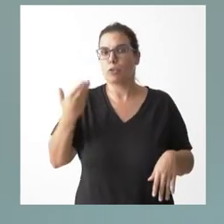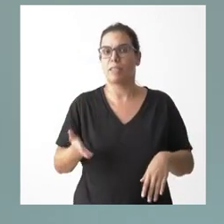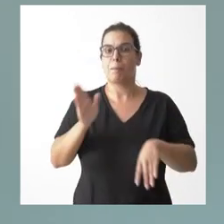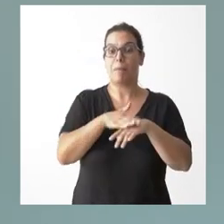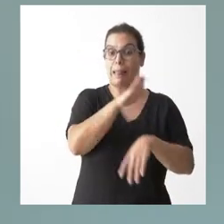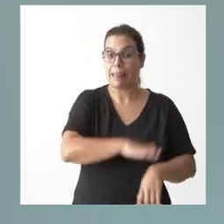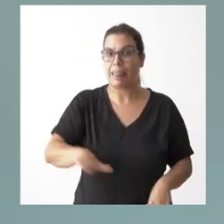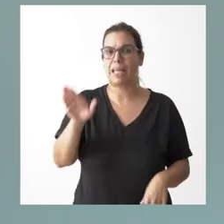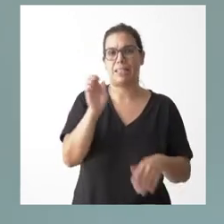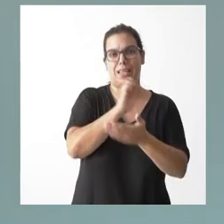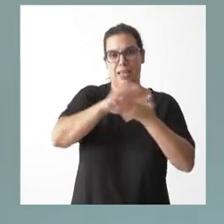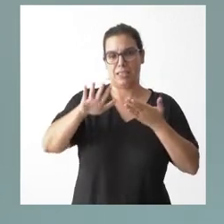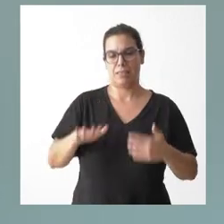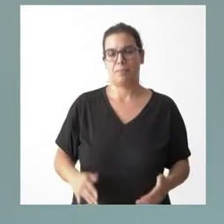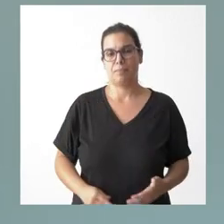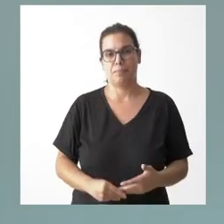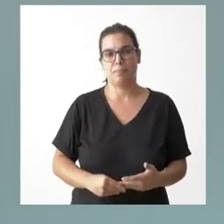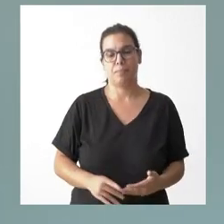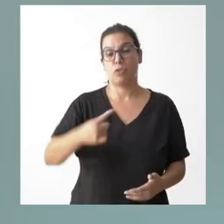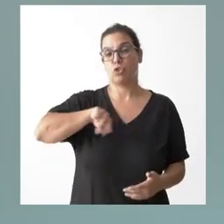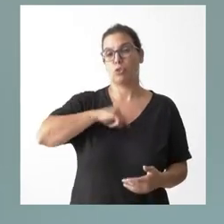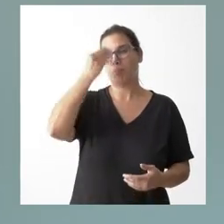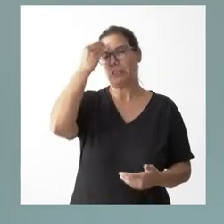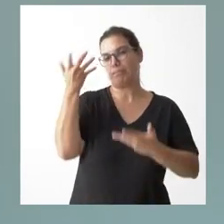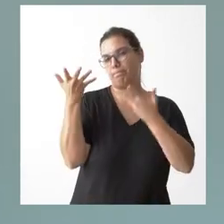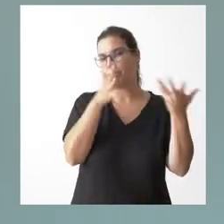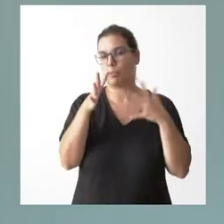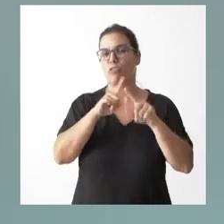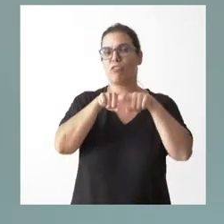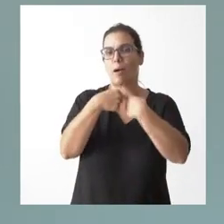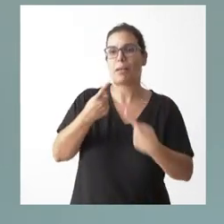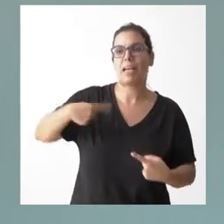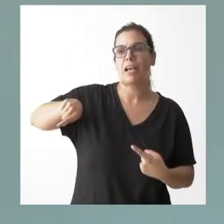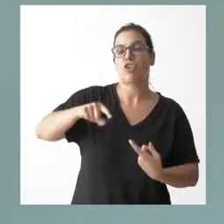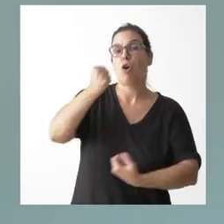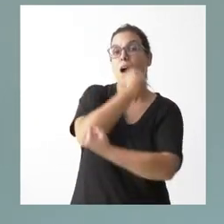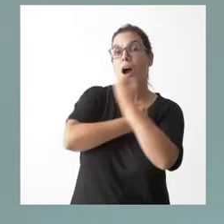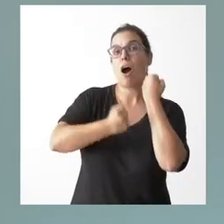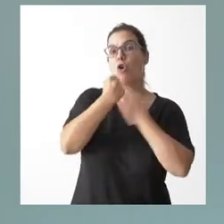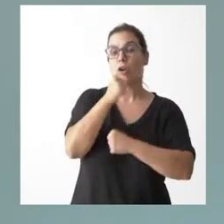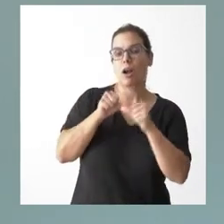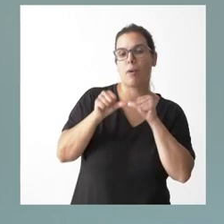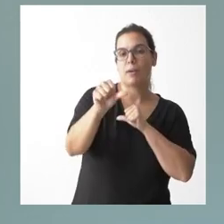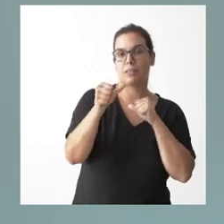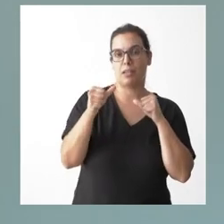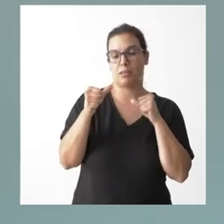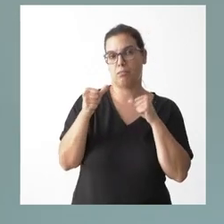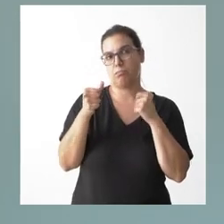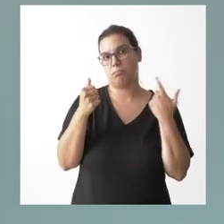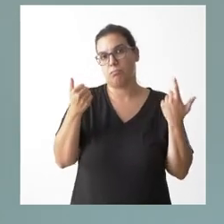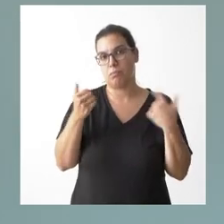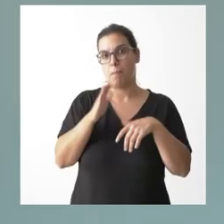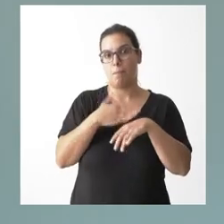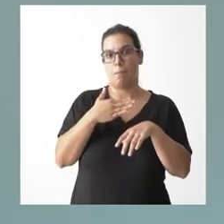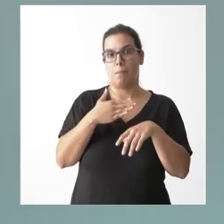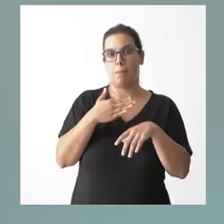pequeños. Hemos hecho una estimación de lo que las familias se pueden haber ahorrado, se pueden ahorrar, en este caso con la gratuidad